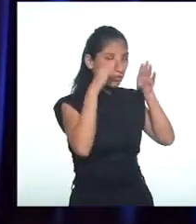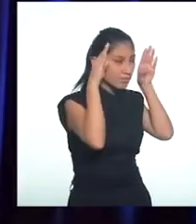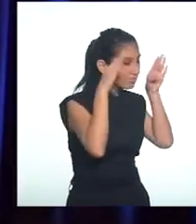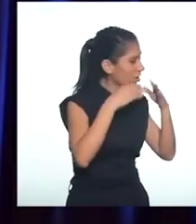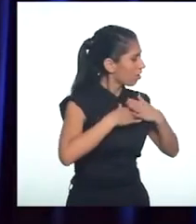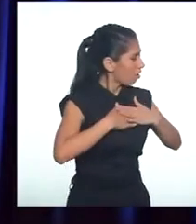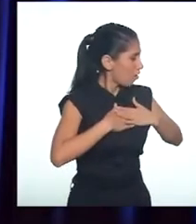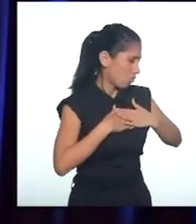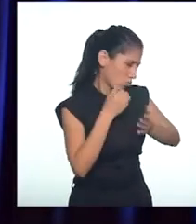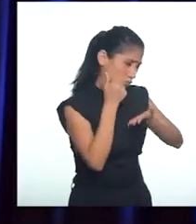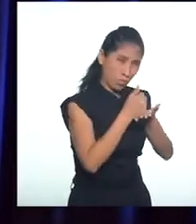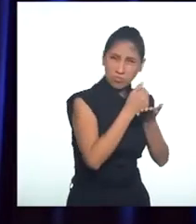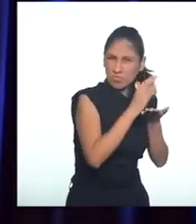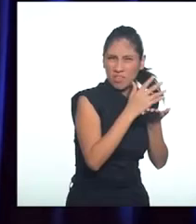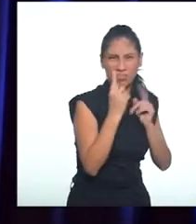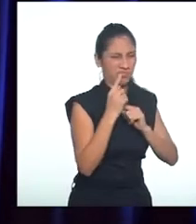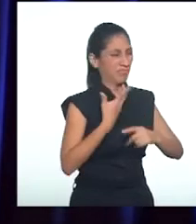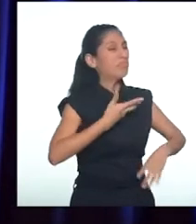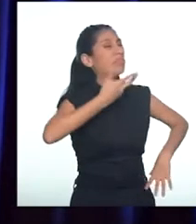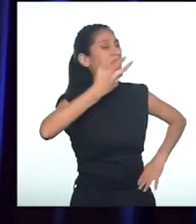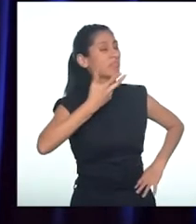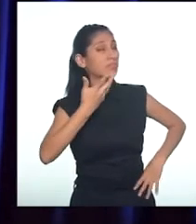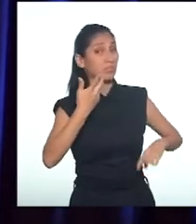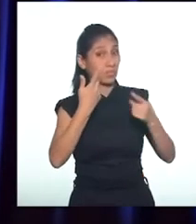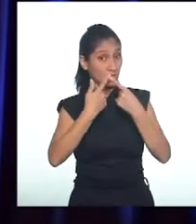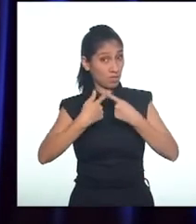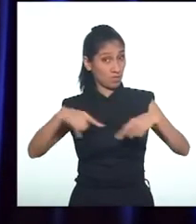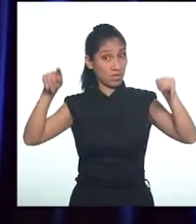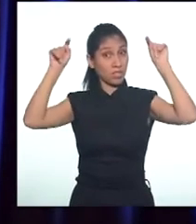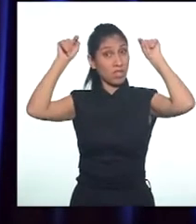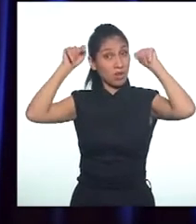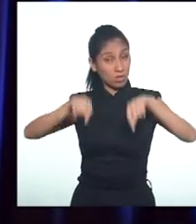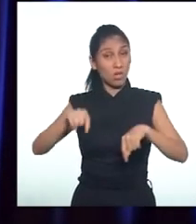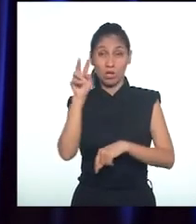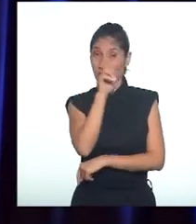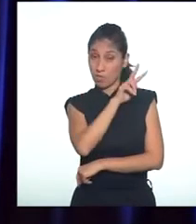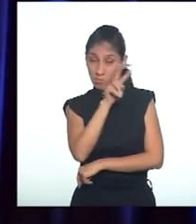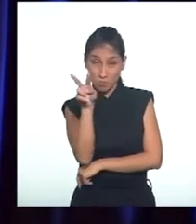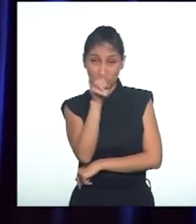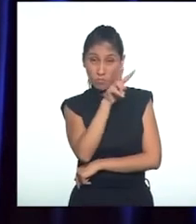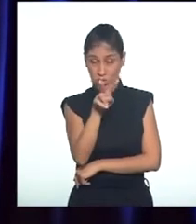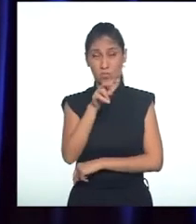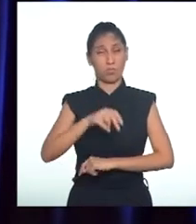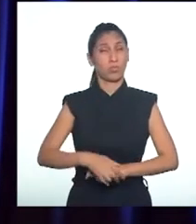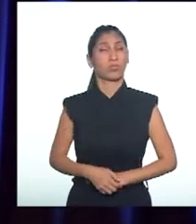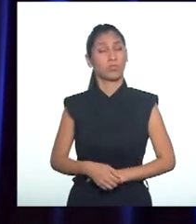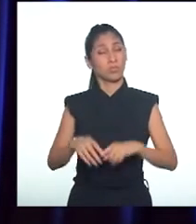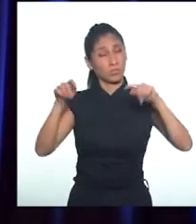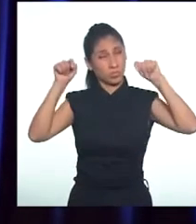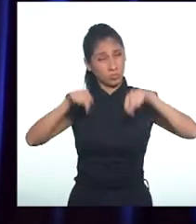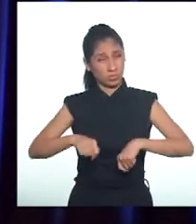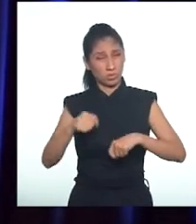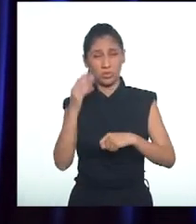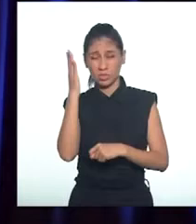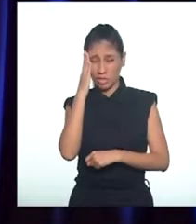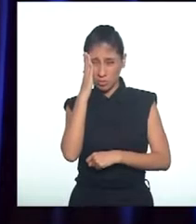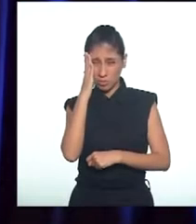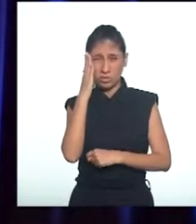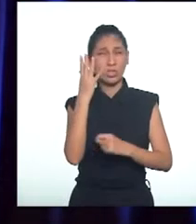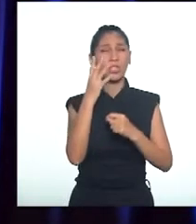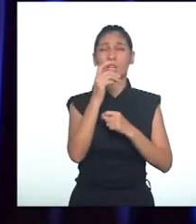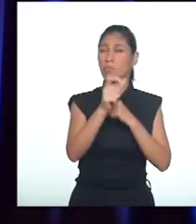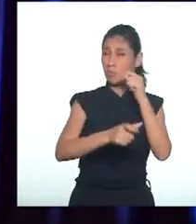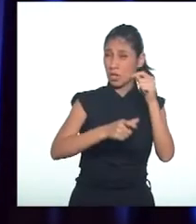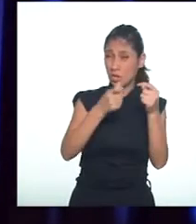vocación. Todo lo contrario a lo que vemos en la situación actual que vivimos por la pandemia. Sabemos que muchos